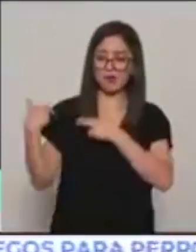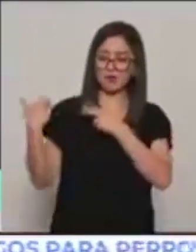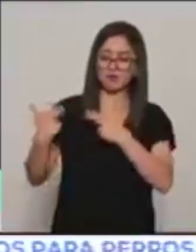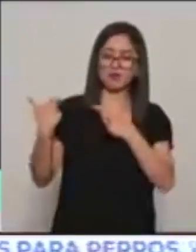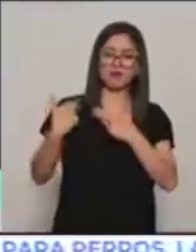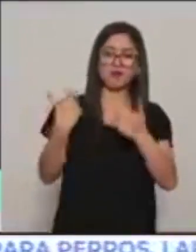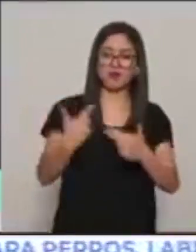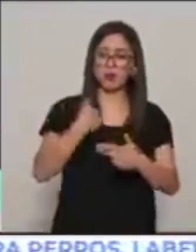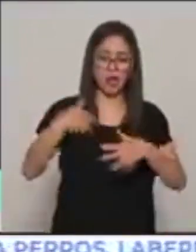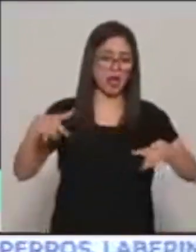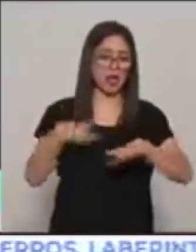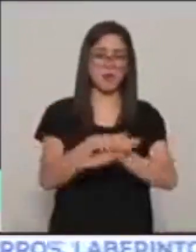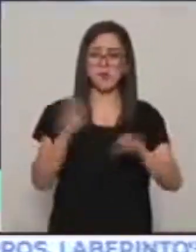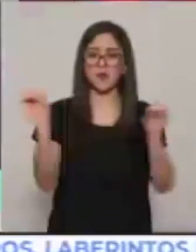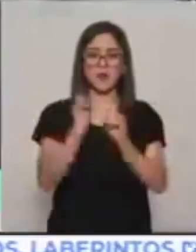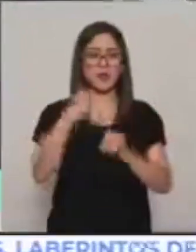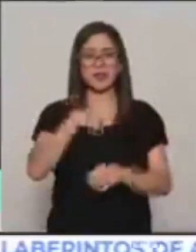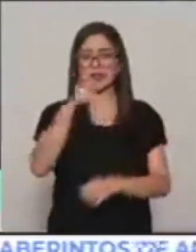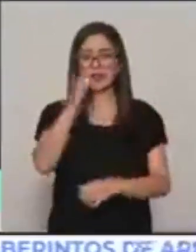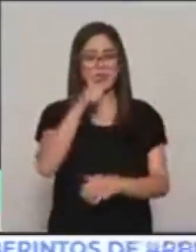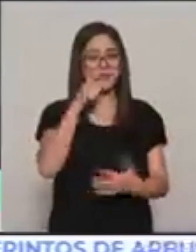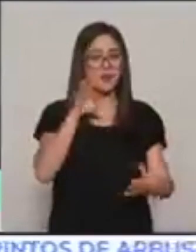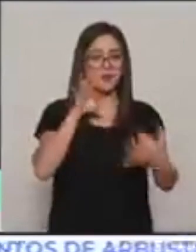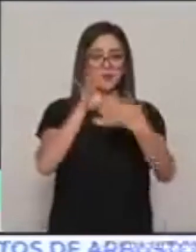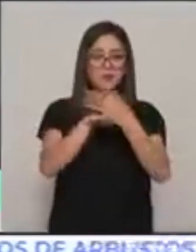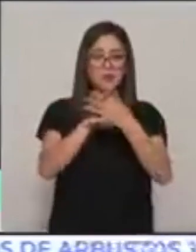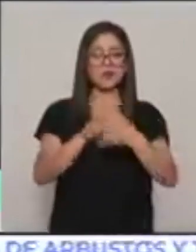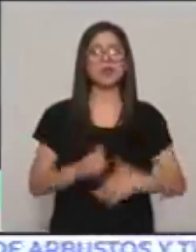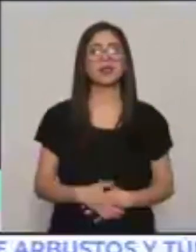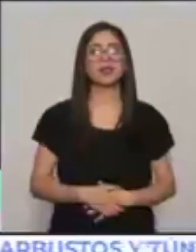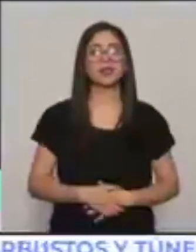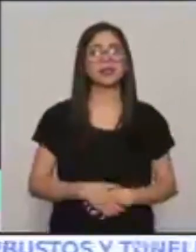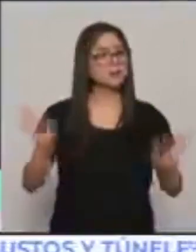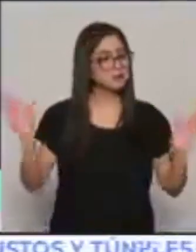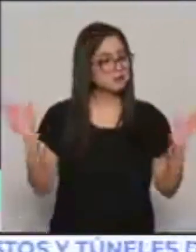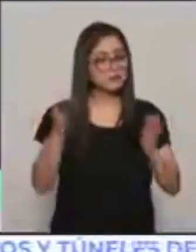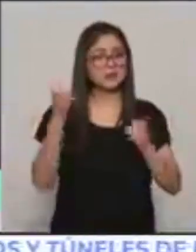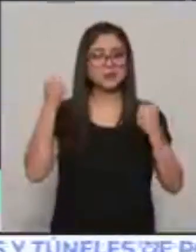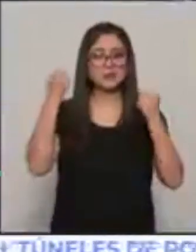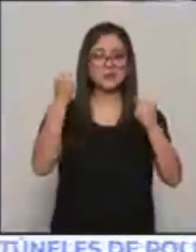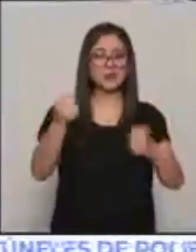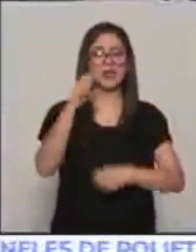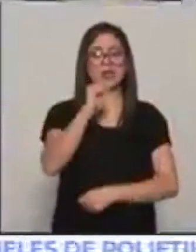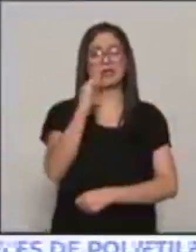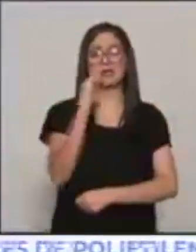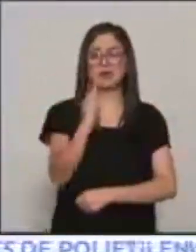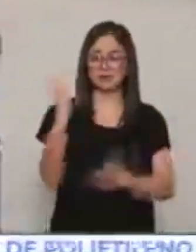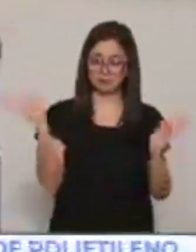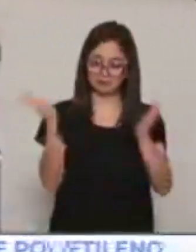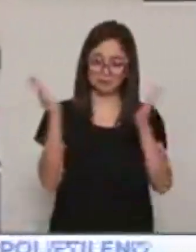ahí no le he cambiado. Amo a los Niners. Go Niners, go, vamos Niners, faithful.